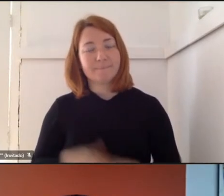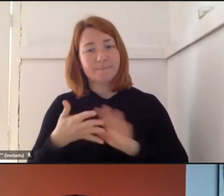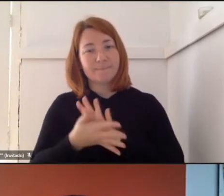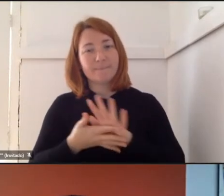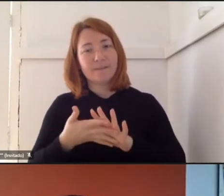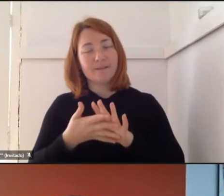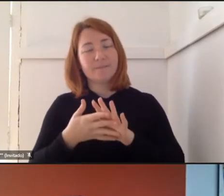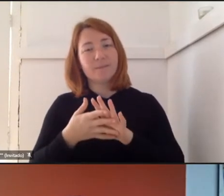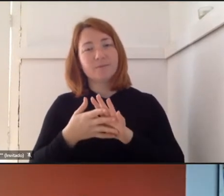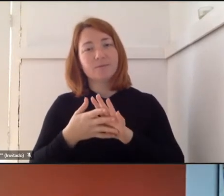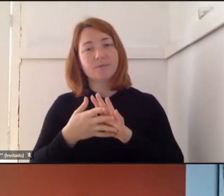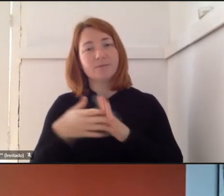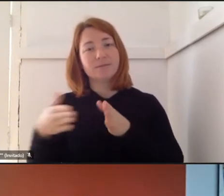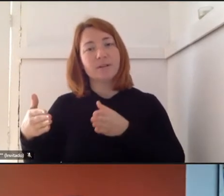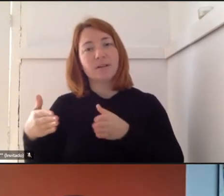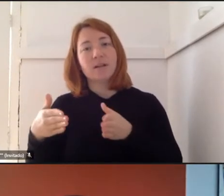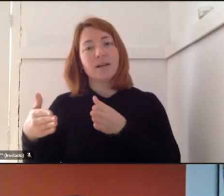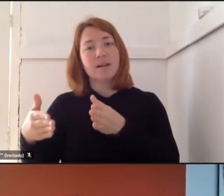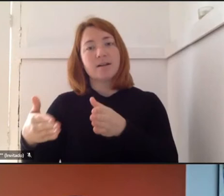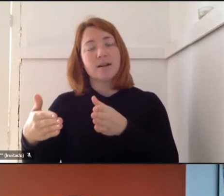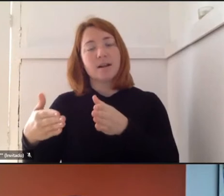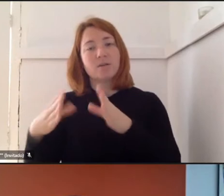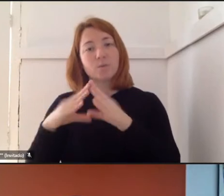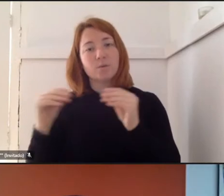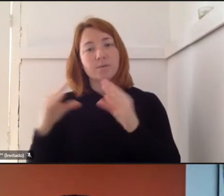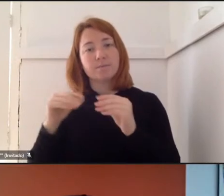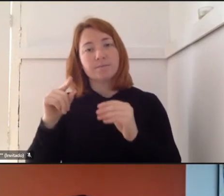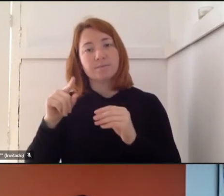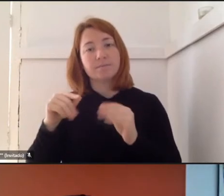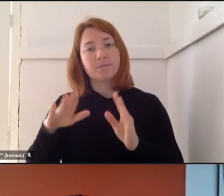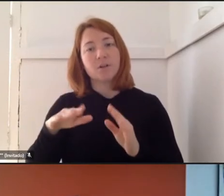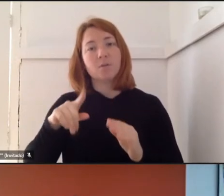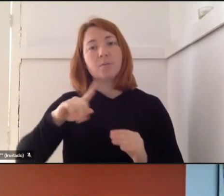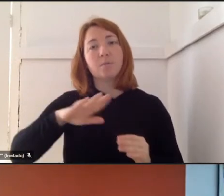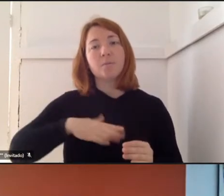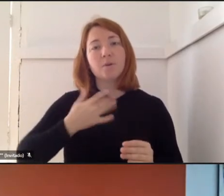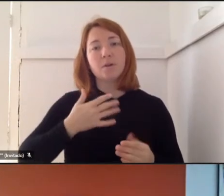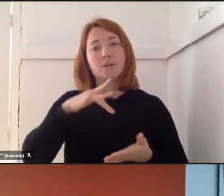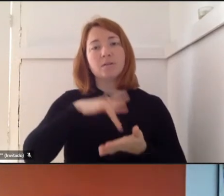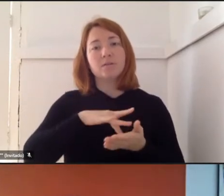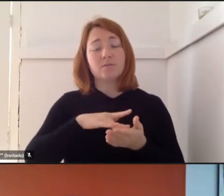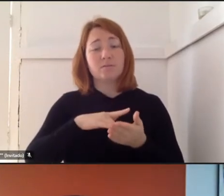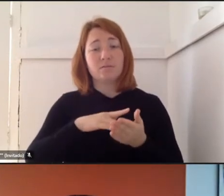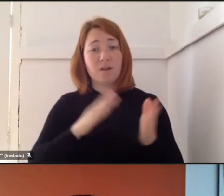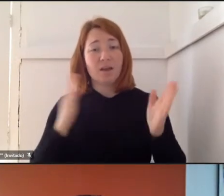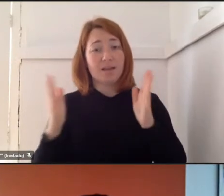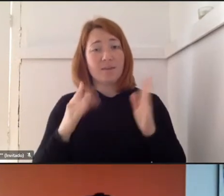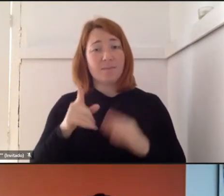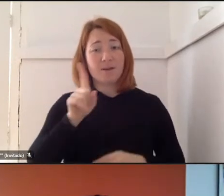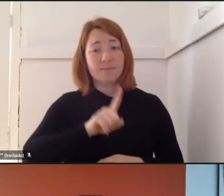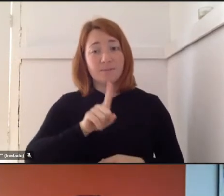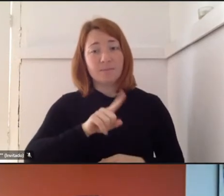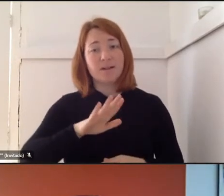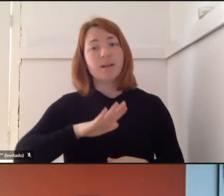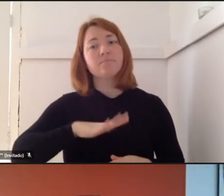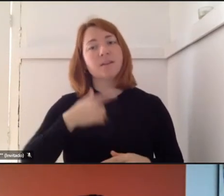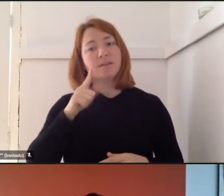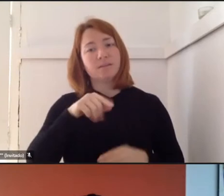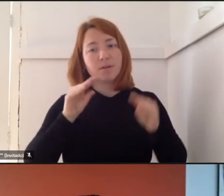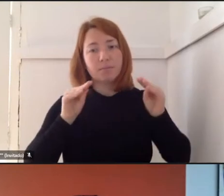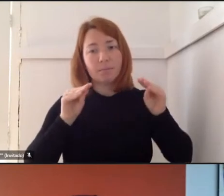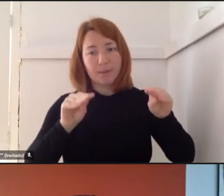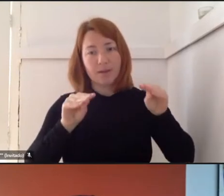pero ¿no sería más eficaz o eficiente empezar a hacer pedagogía desde la primera etapa de la primaria? Y a colación viene